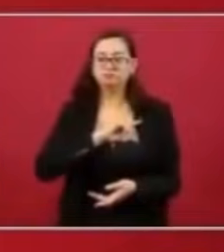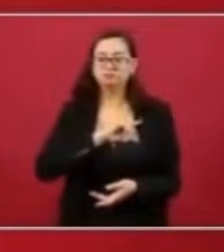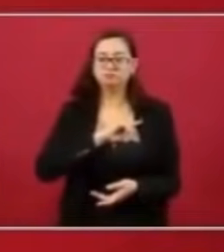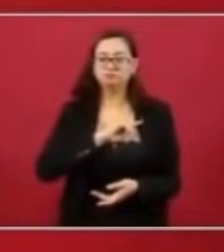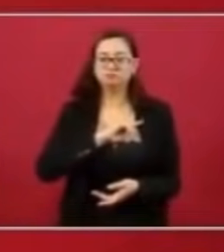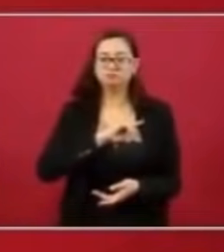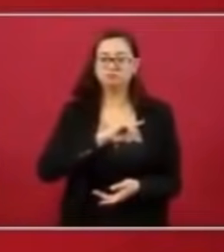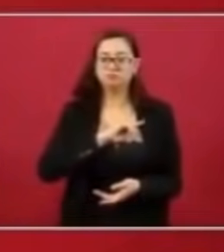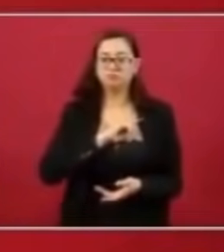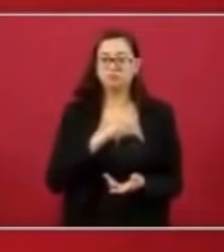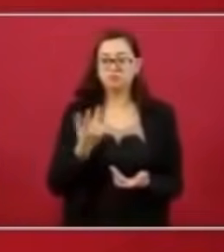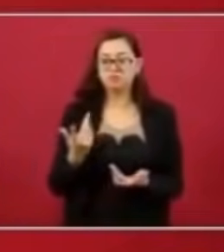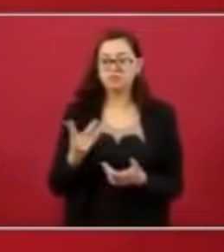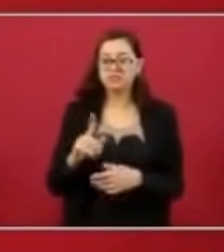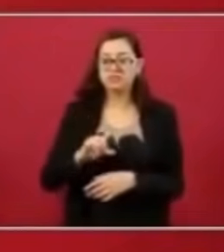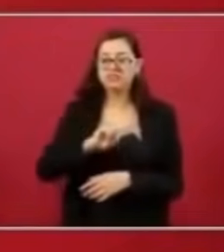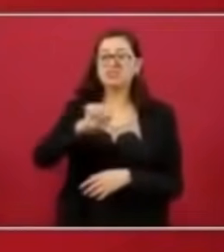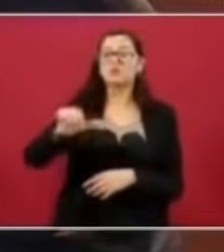atendiendo efectos,